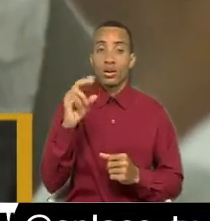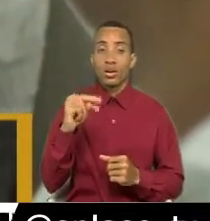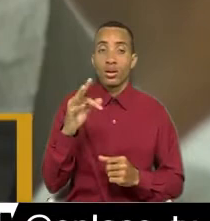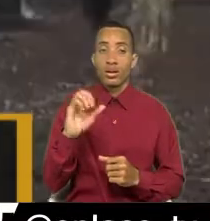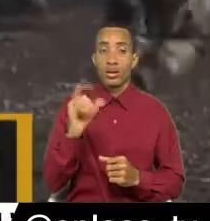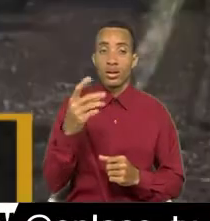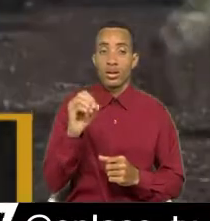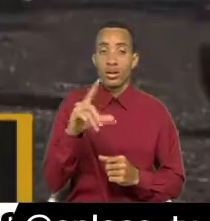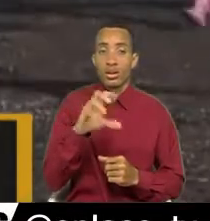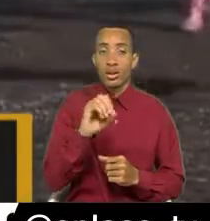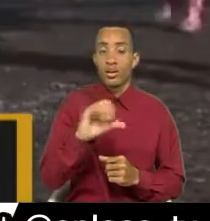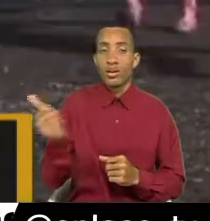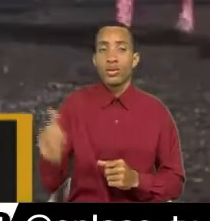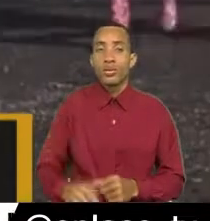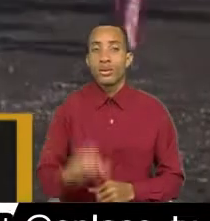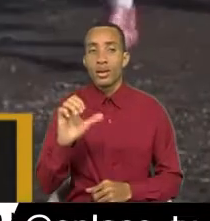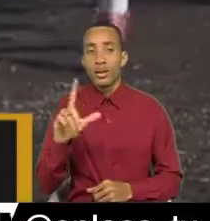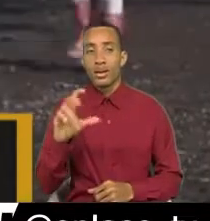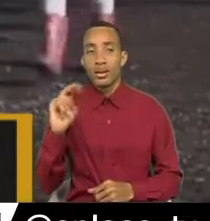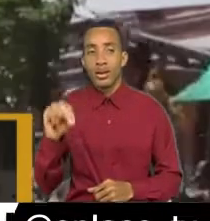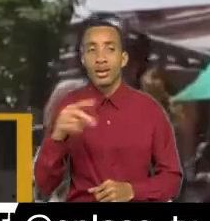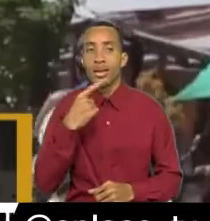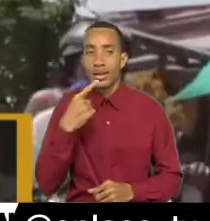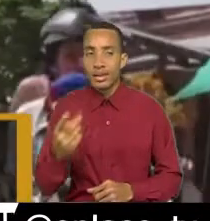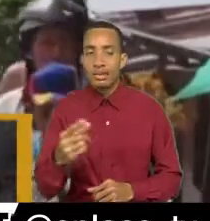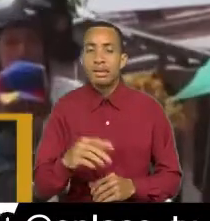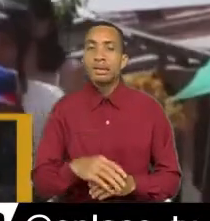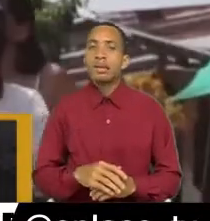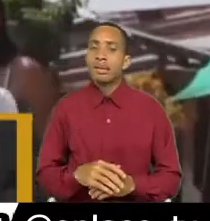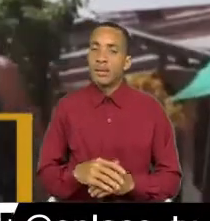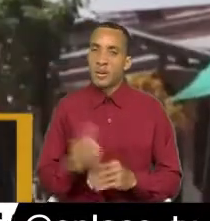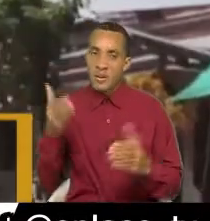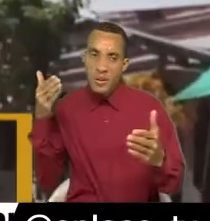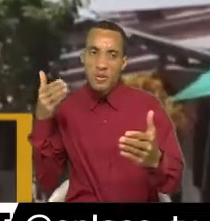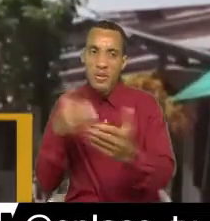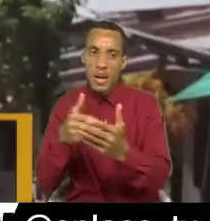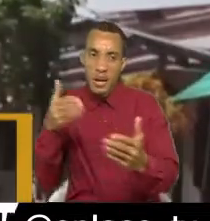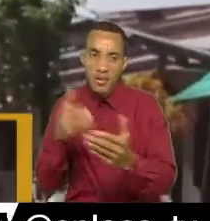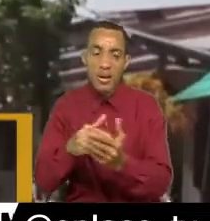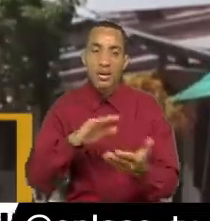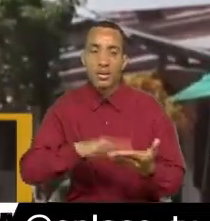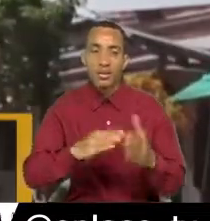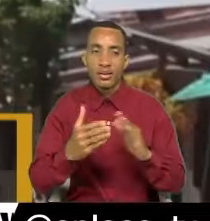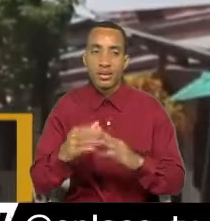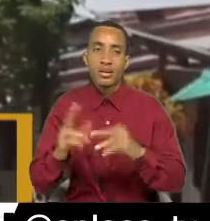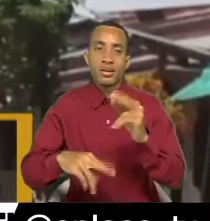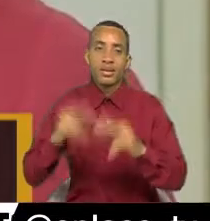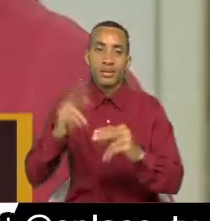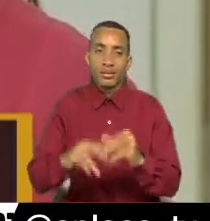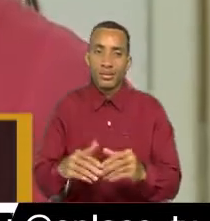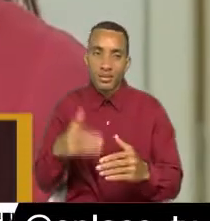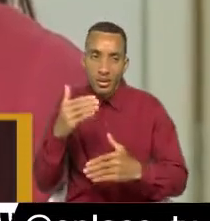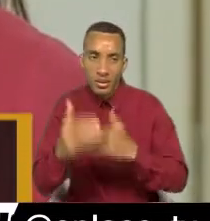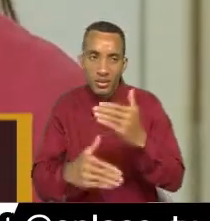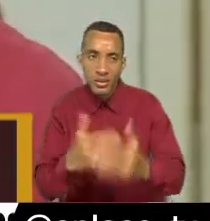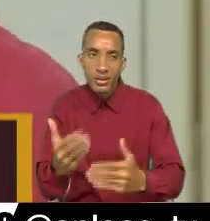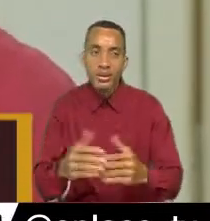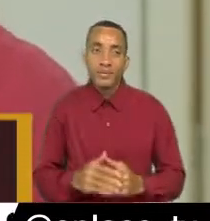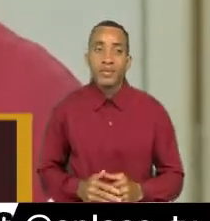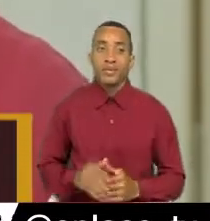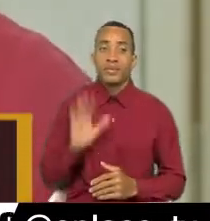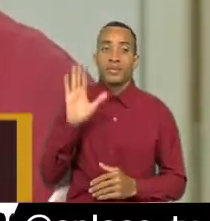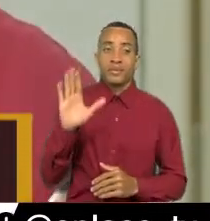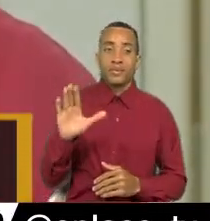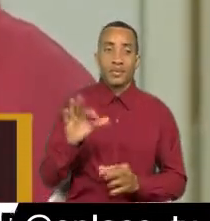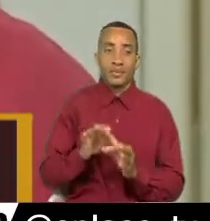el ELN ha impedido el desarrollo de varios procesos de construcción de paz en esta zona del sur de Bolívar. Pues Cantagallo ha